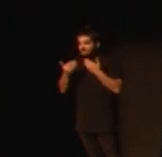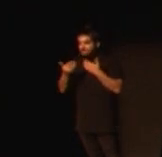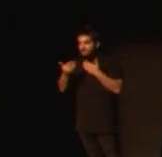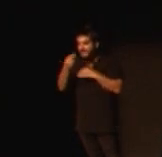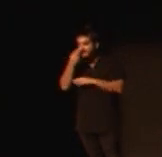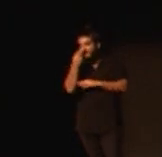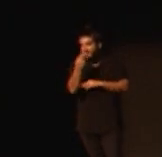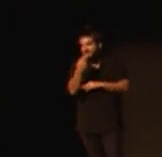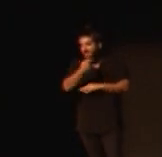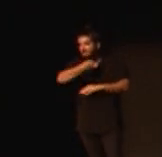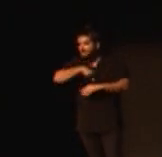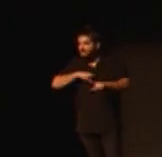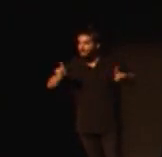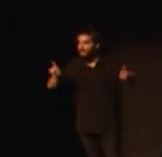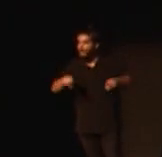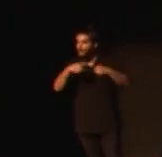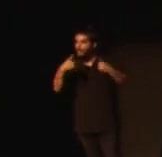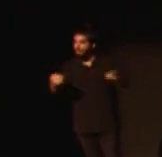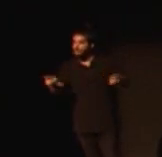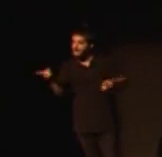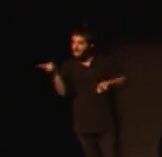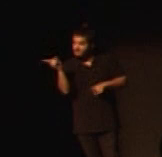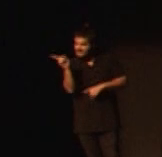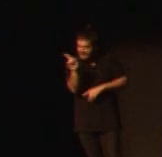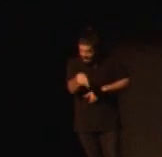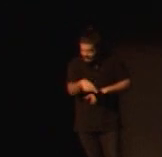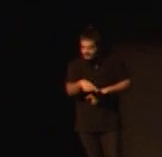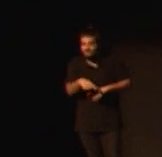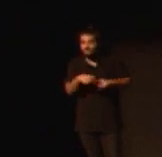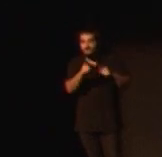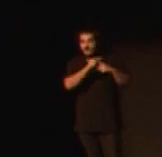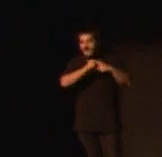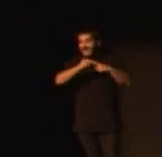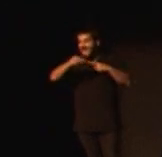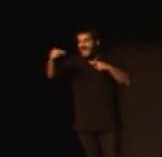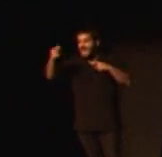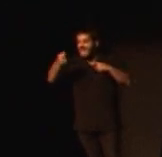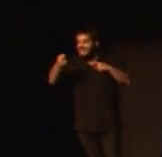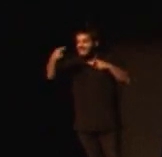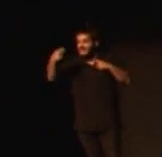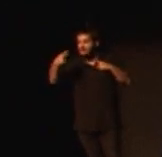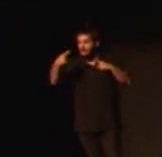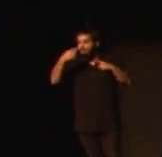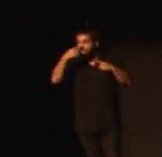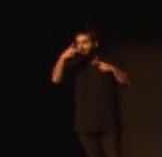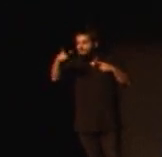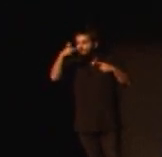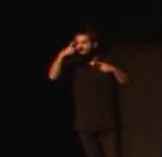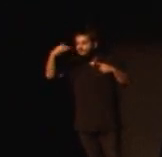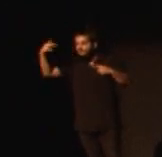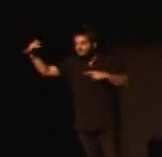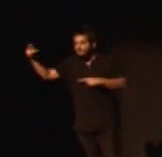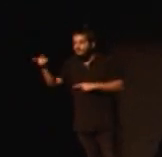andalusí, les quemamos incienso y sándalo y los invitamos a un temoruno. Y como colofón, luego